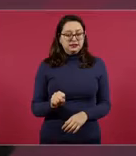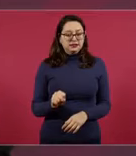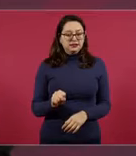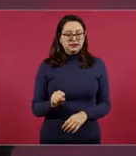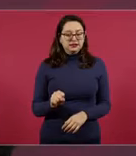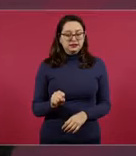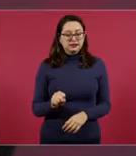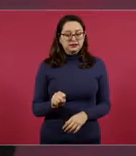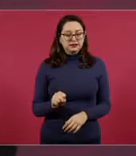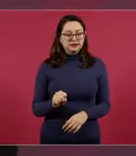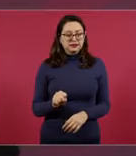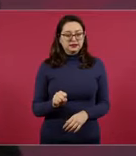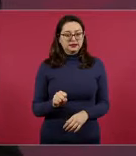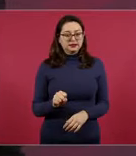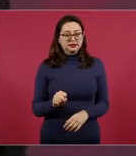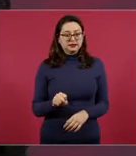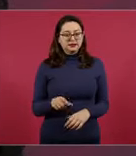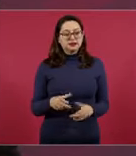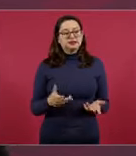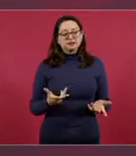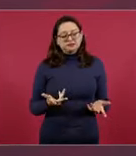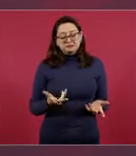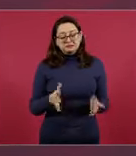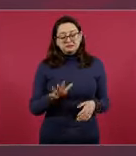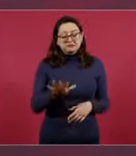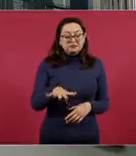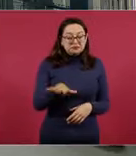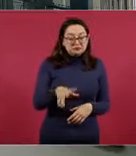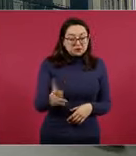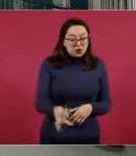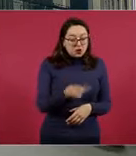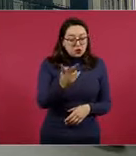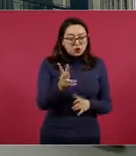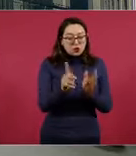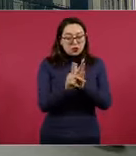a ver, se lo dejamos de tarea al Reforma, a ver si nos